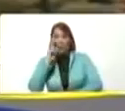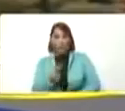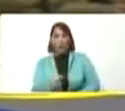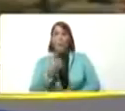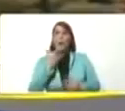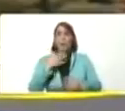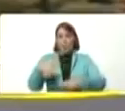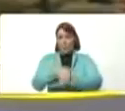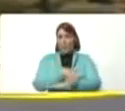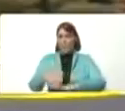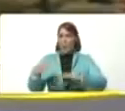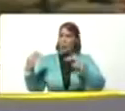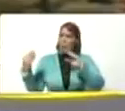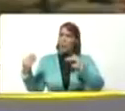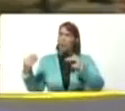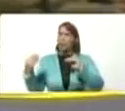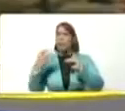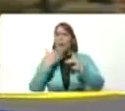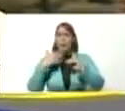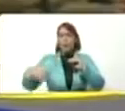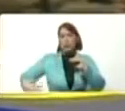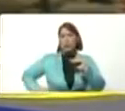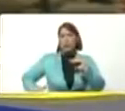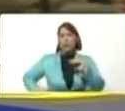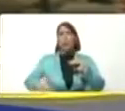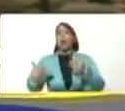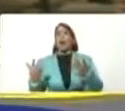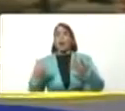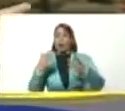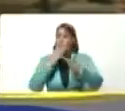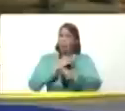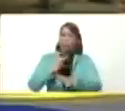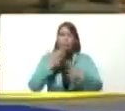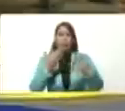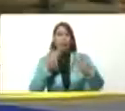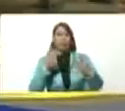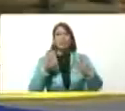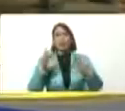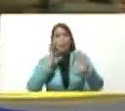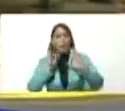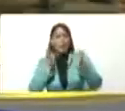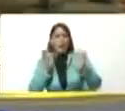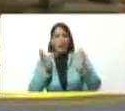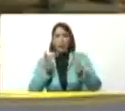esquina, una gente hablando, están riéndose, están jugando, están conversando.